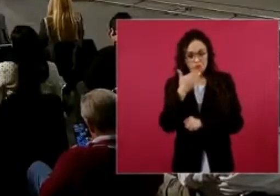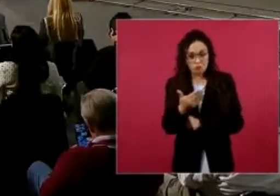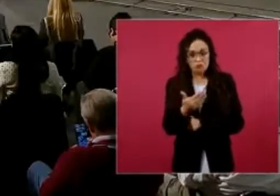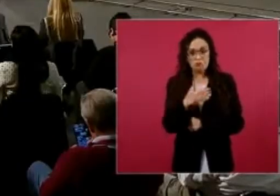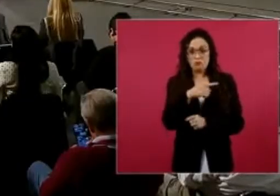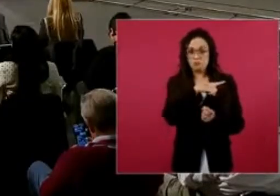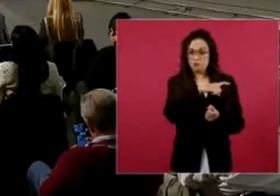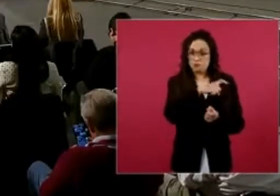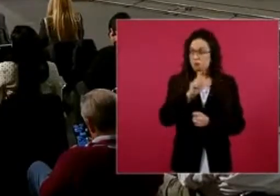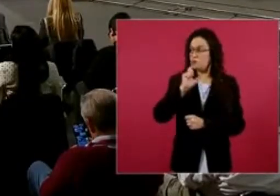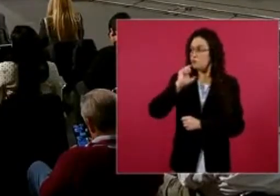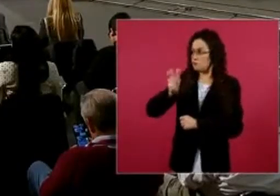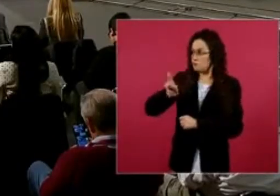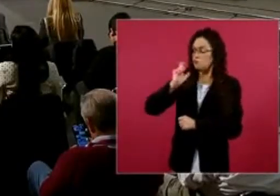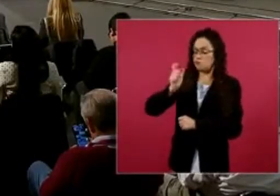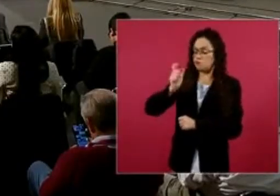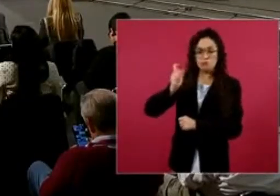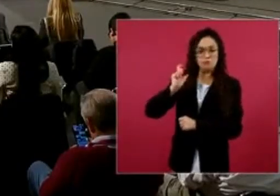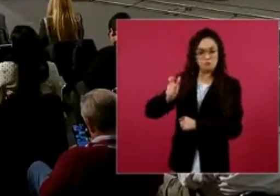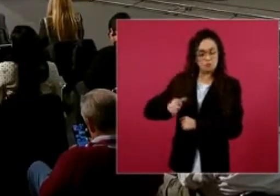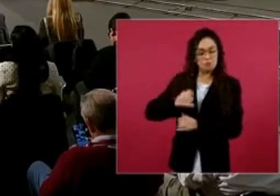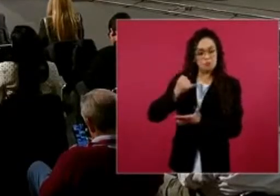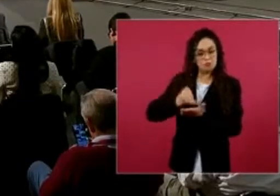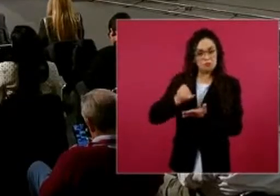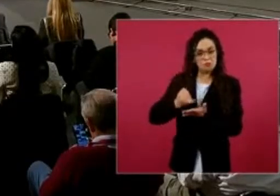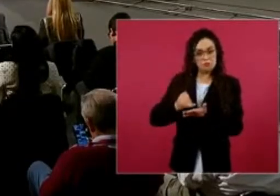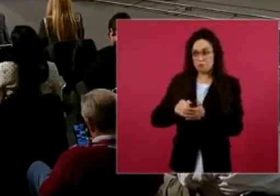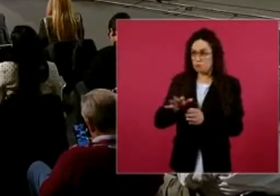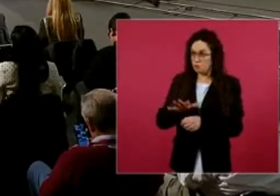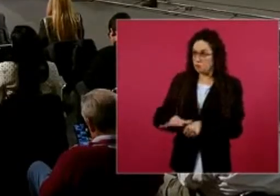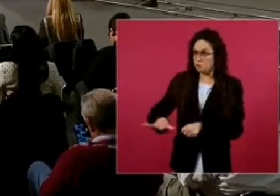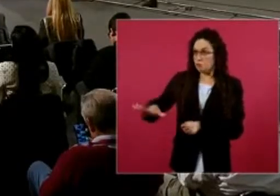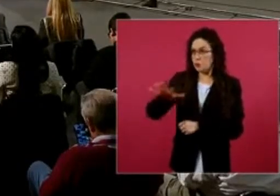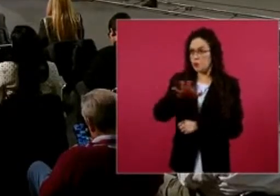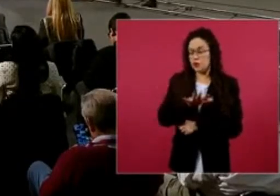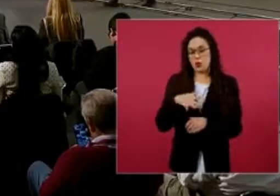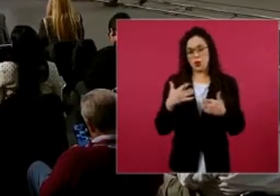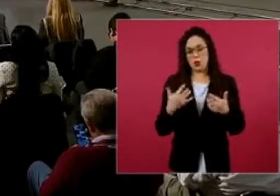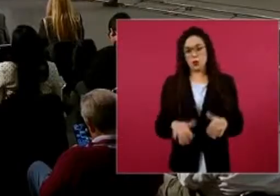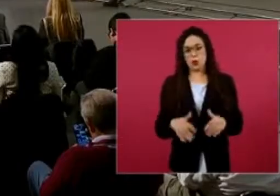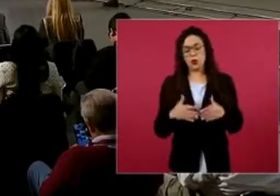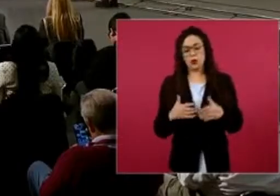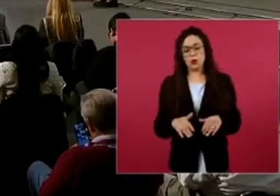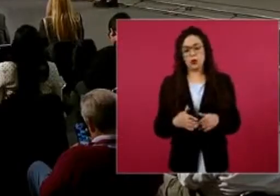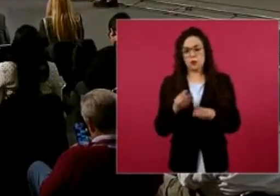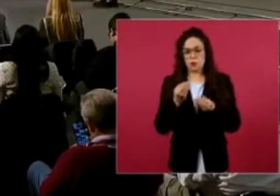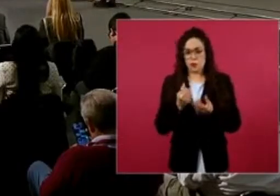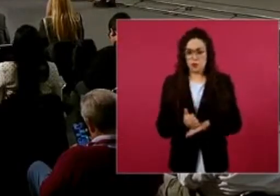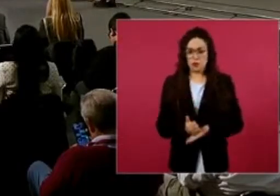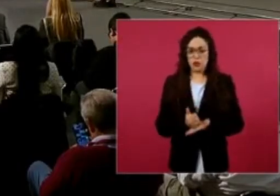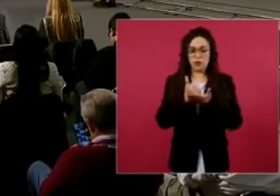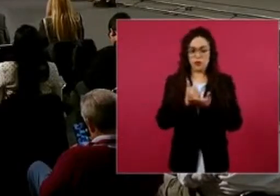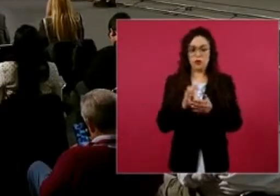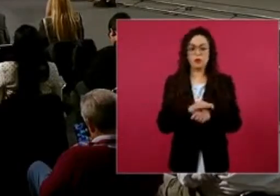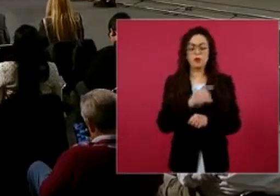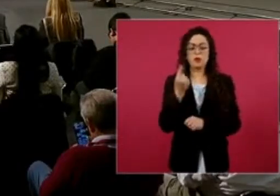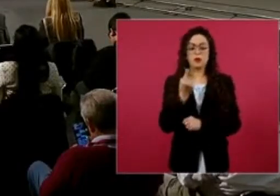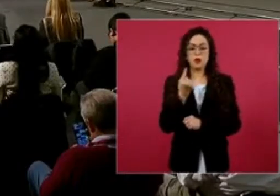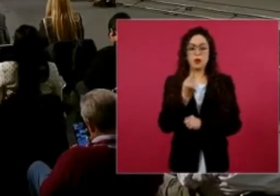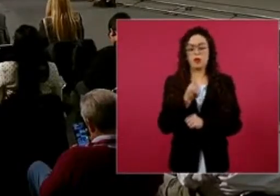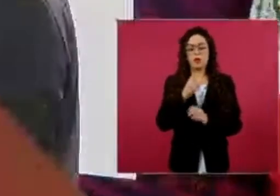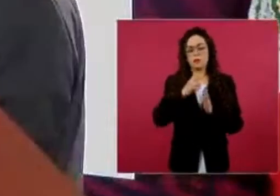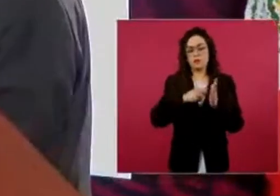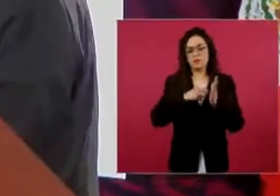incrementos en la recaudación? Nos ayudó mucho el que se reformó el